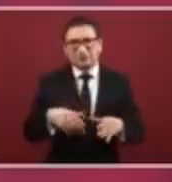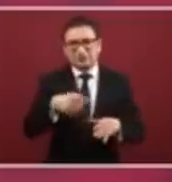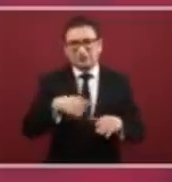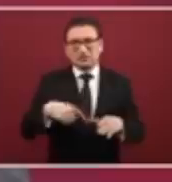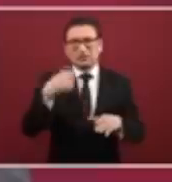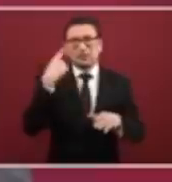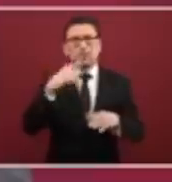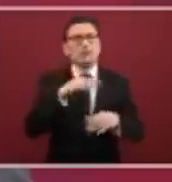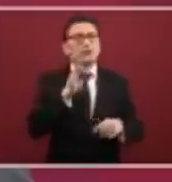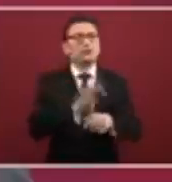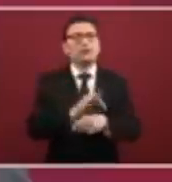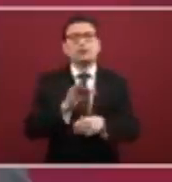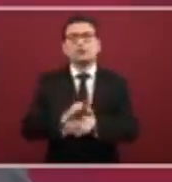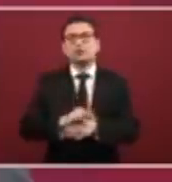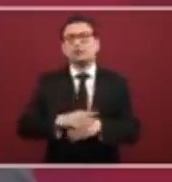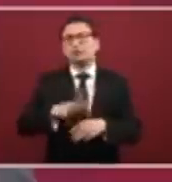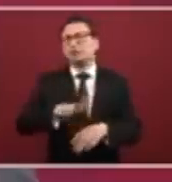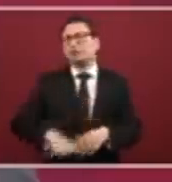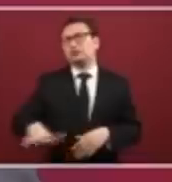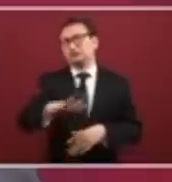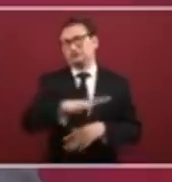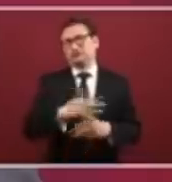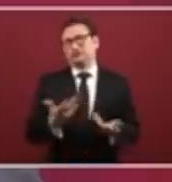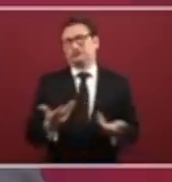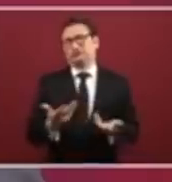para la seguridad pública